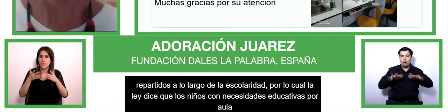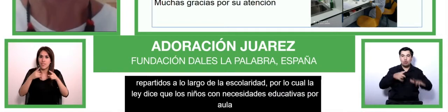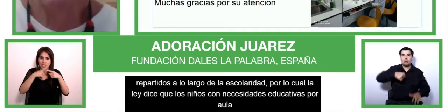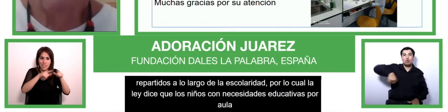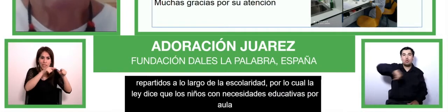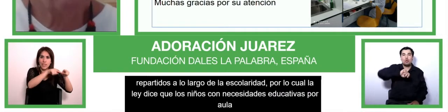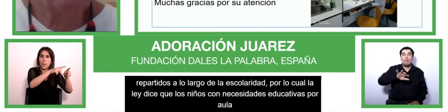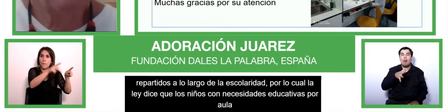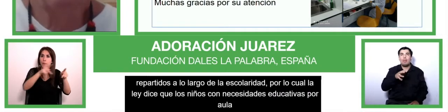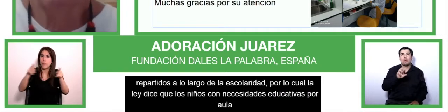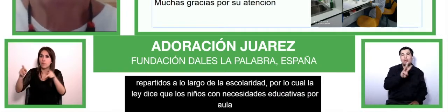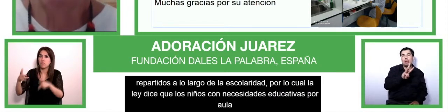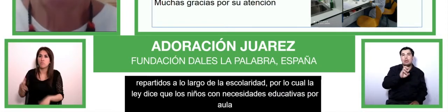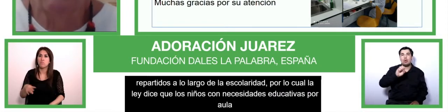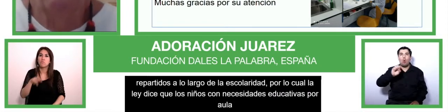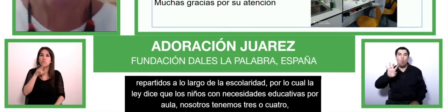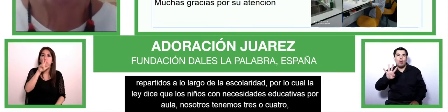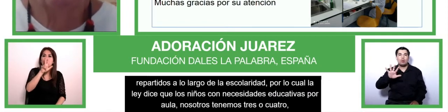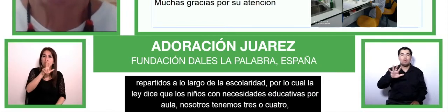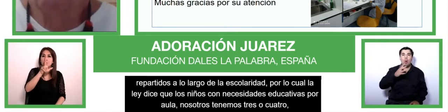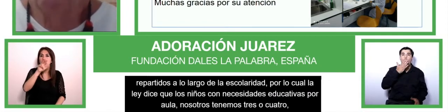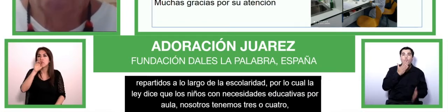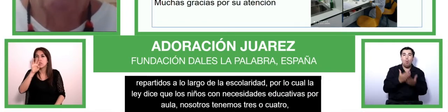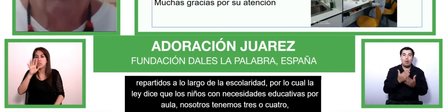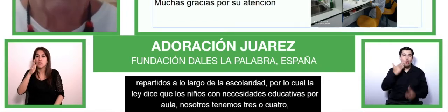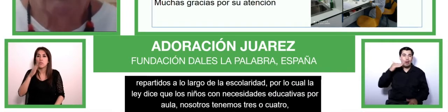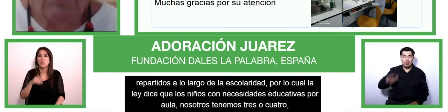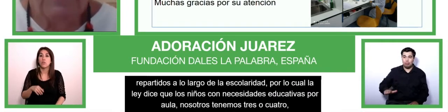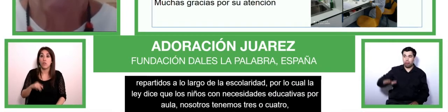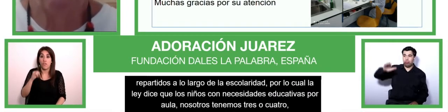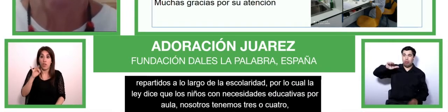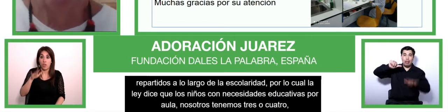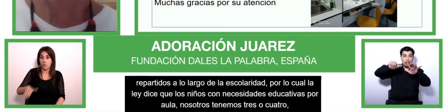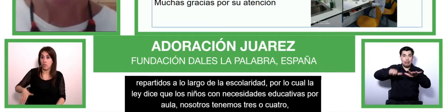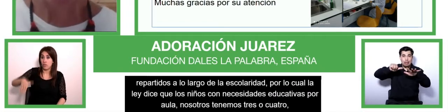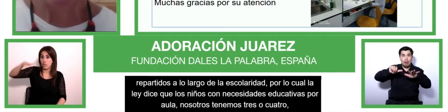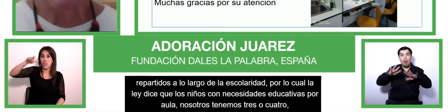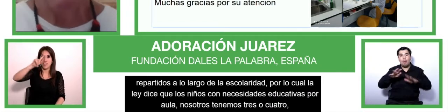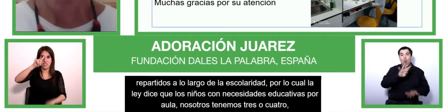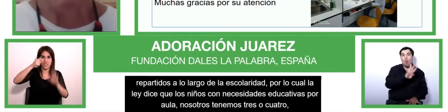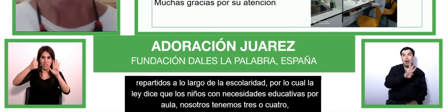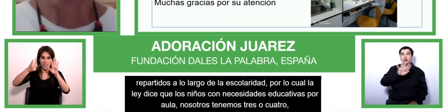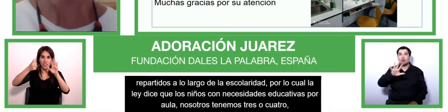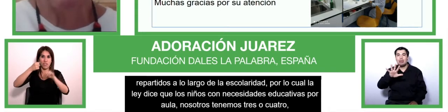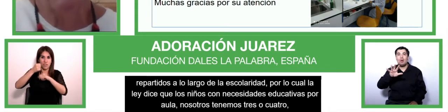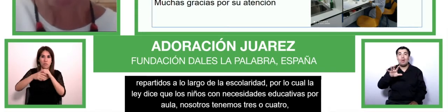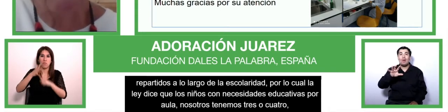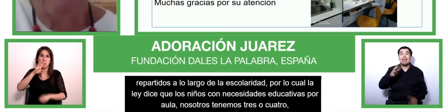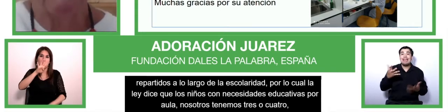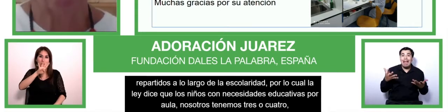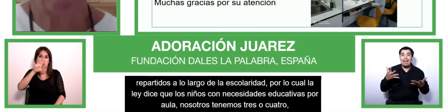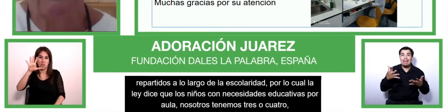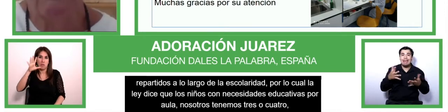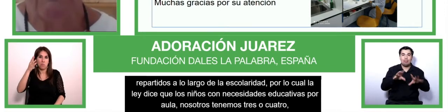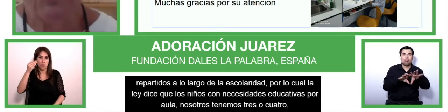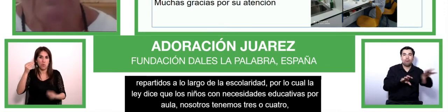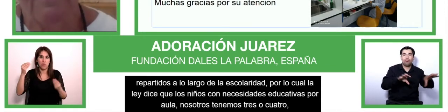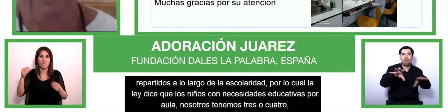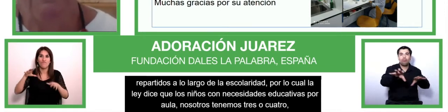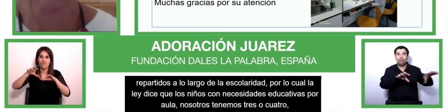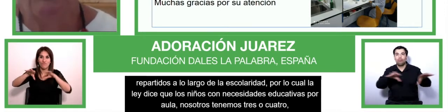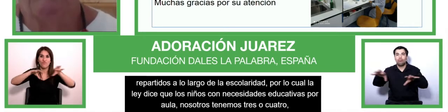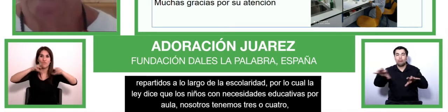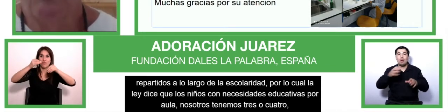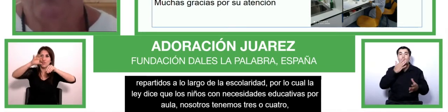cuando llegan a los 16 años, pues son como mucho 4 o 5. De ahí se reparten. Y los que van a formación